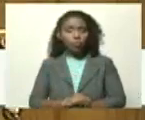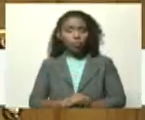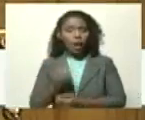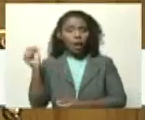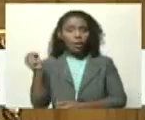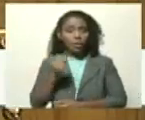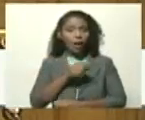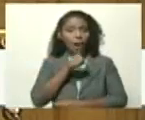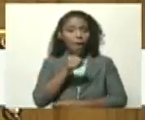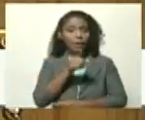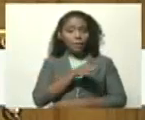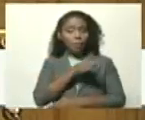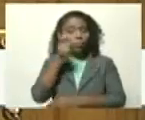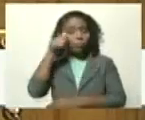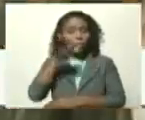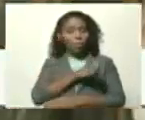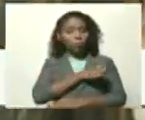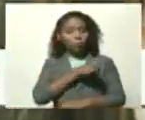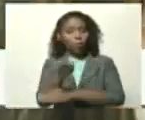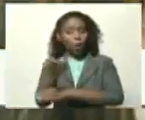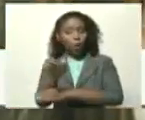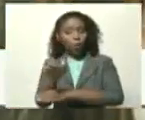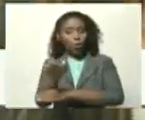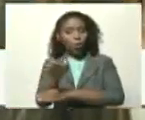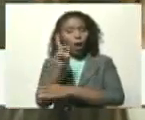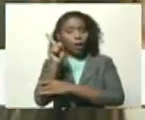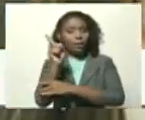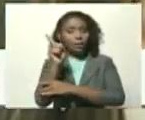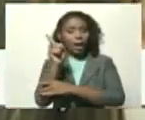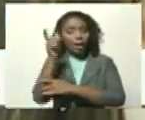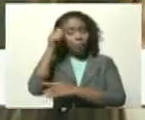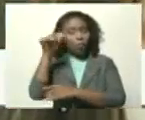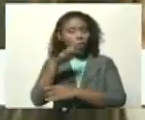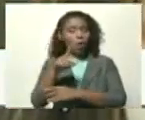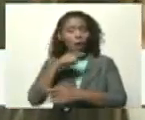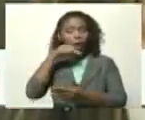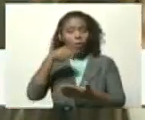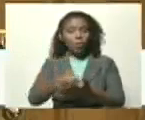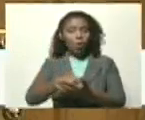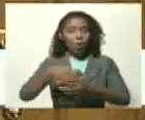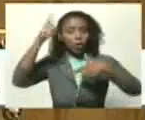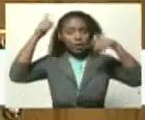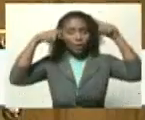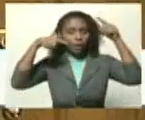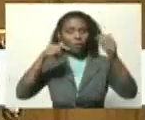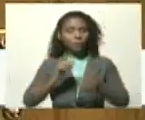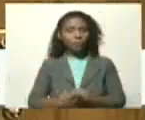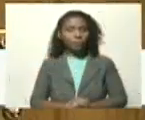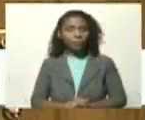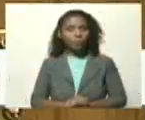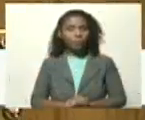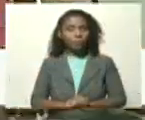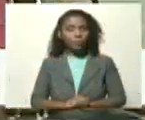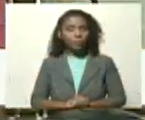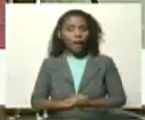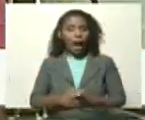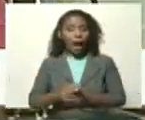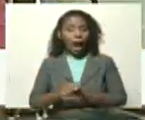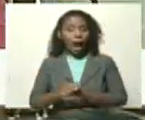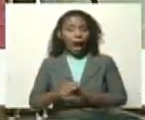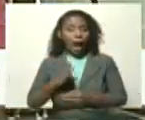regresar a ese pueblo, a las catacumbas del pueblo, como las llamó Hugo Chávez. A